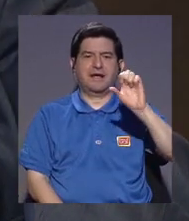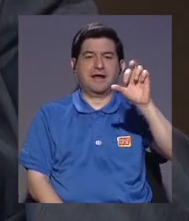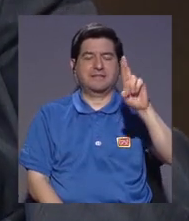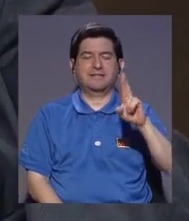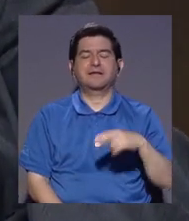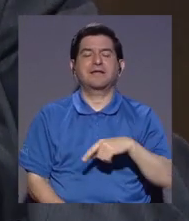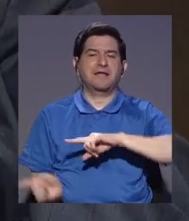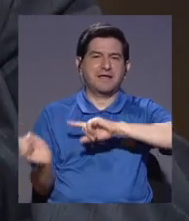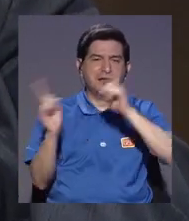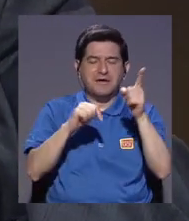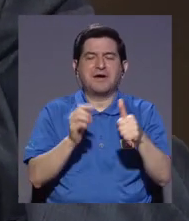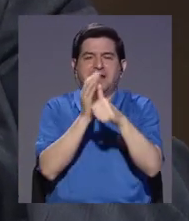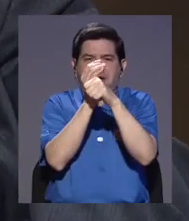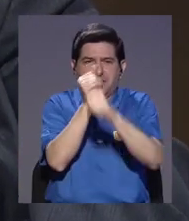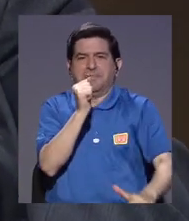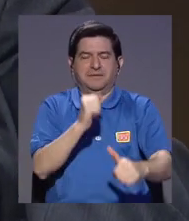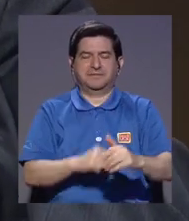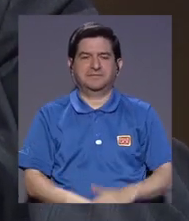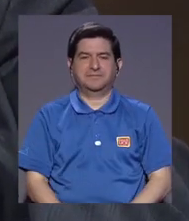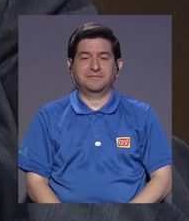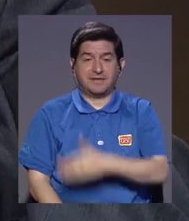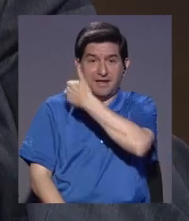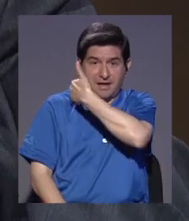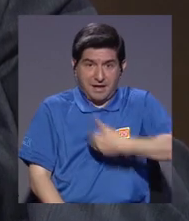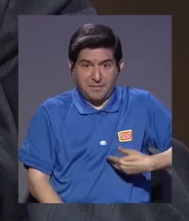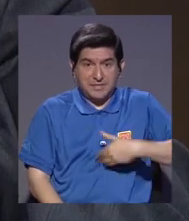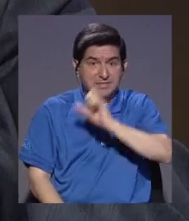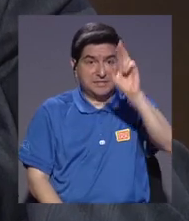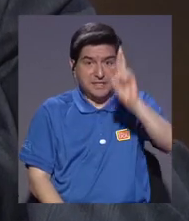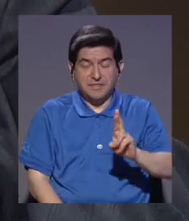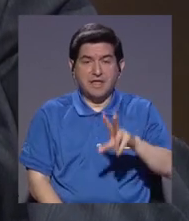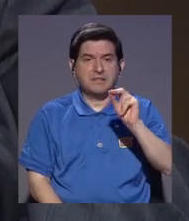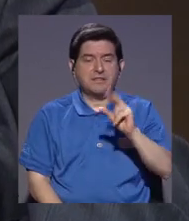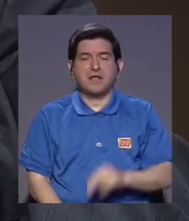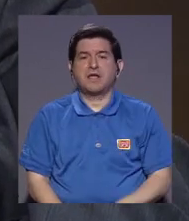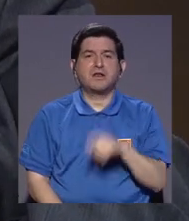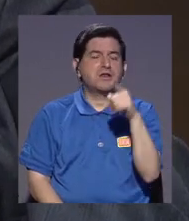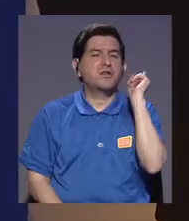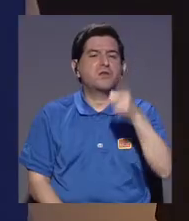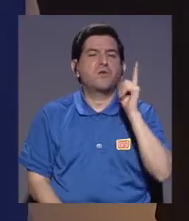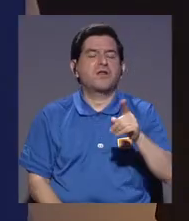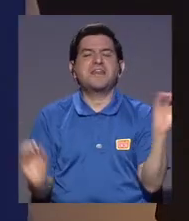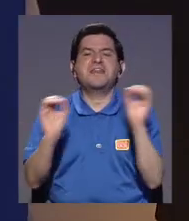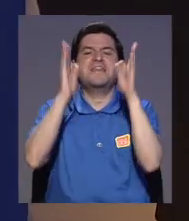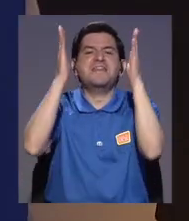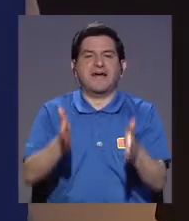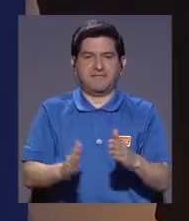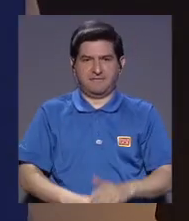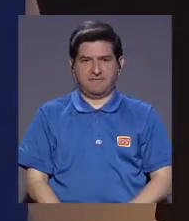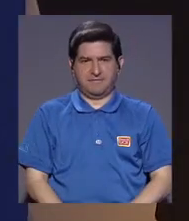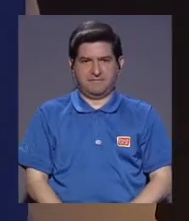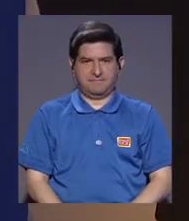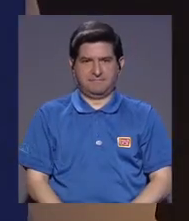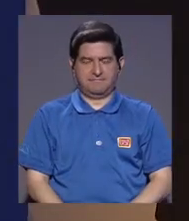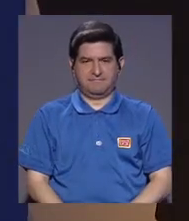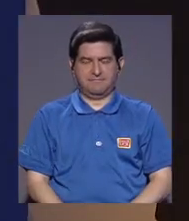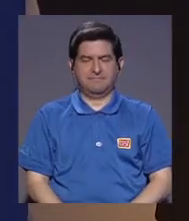vaya a la que al presidente de costa rica no lo amonesta nadie